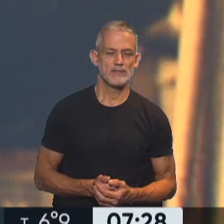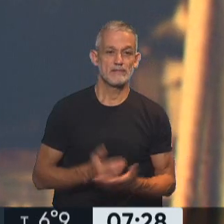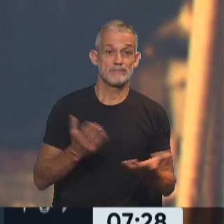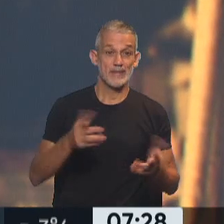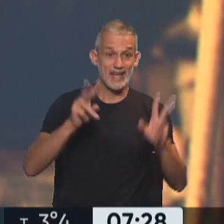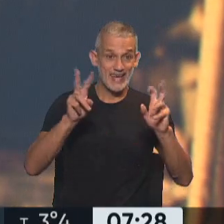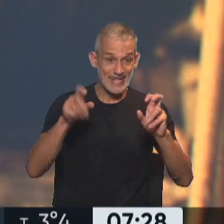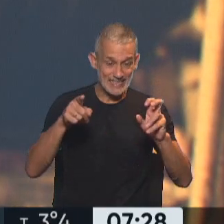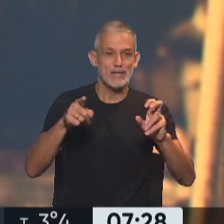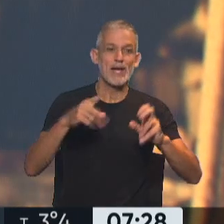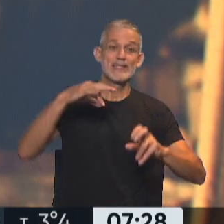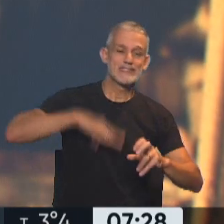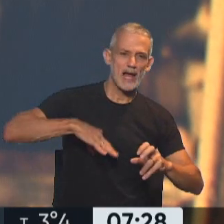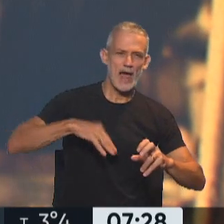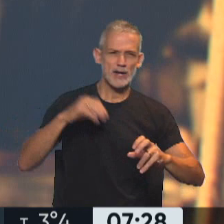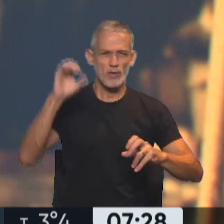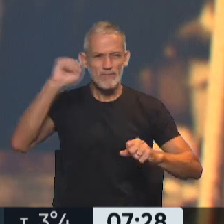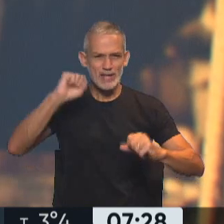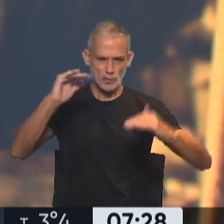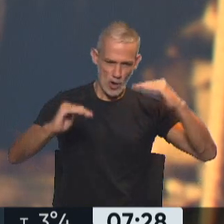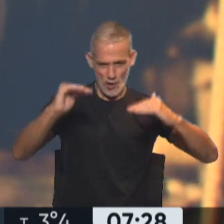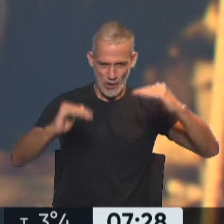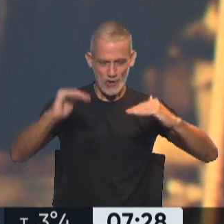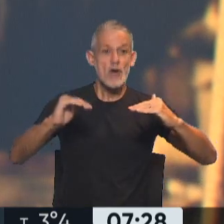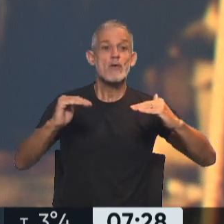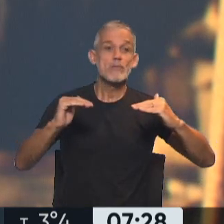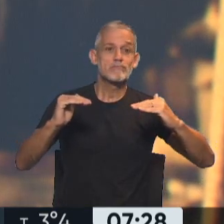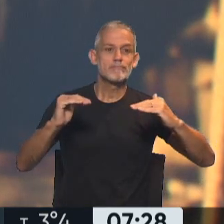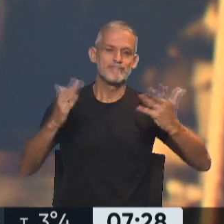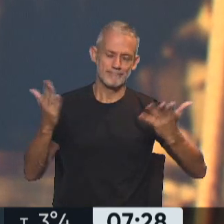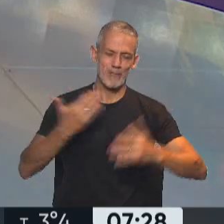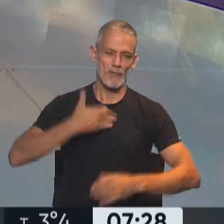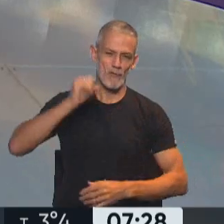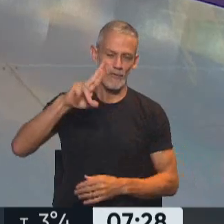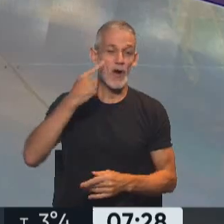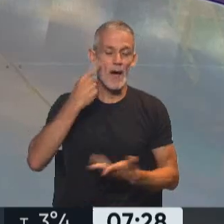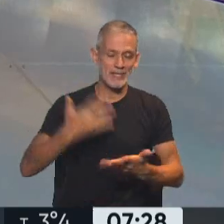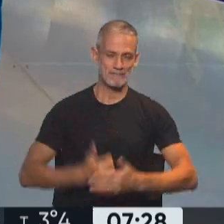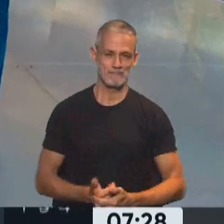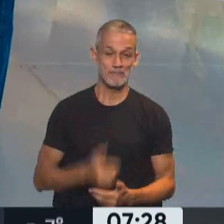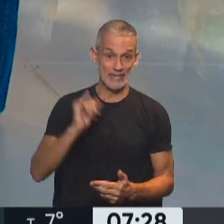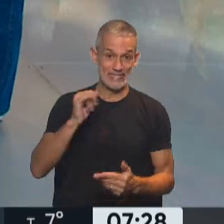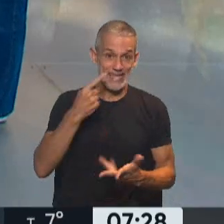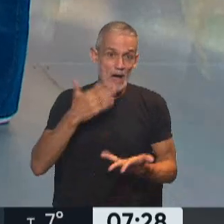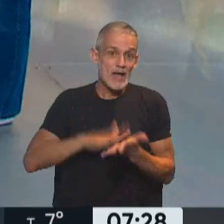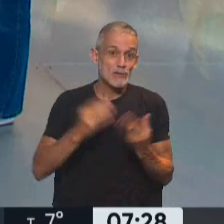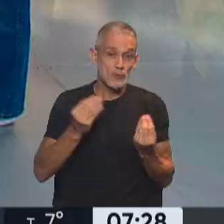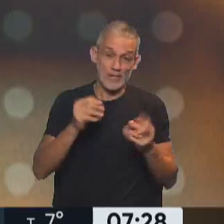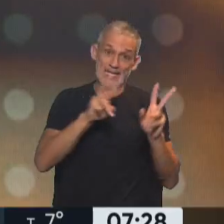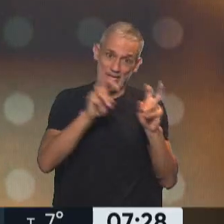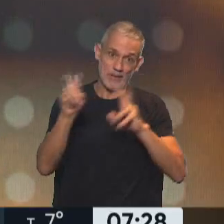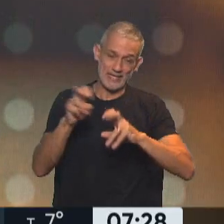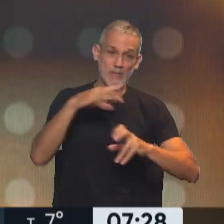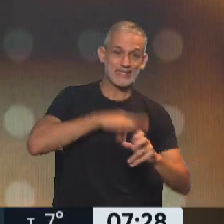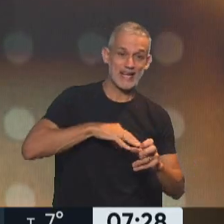Justamente este es el título, salarios versus inflación. ¿Cuál es el resultado? Lo tiene Florencia Barragán. Flor, a ver. Así es, tenemos que hablar de estos dos temas.